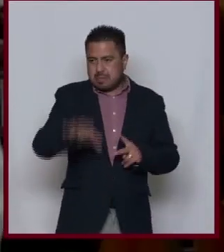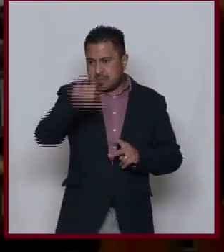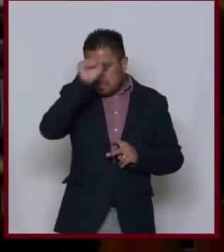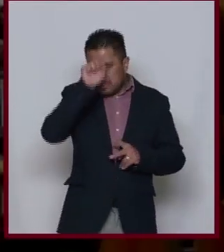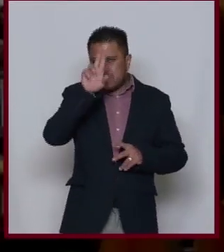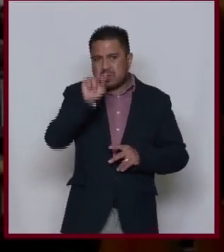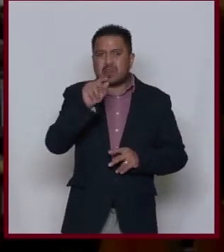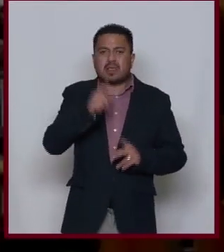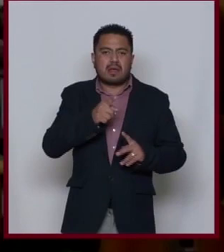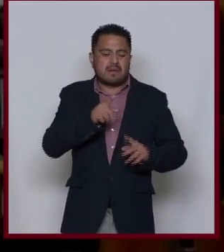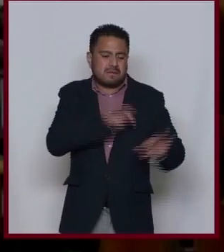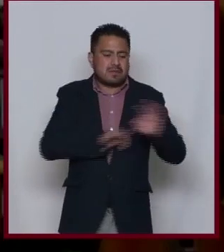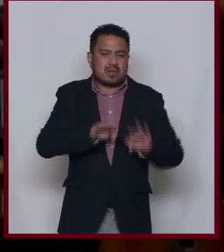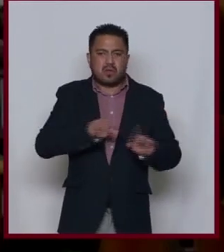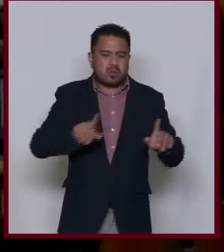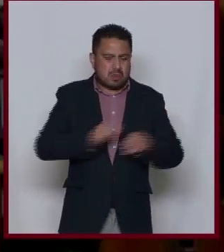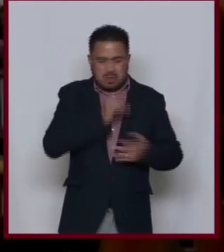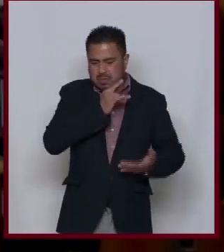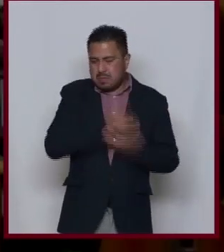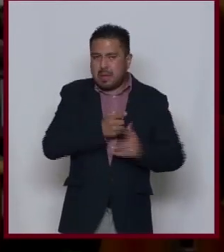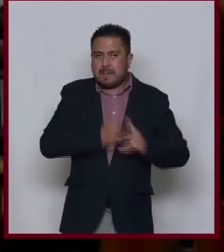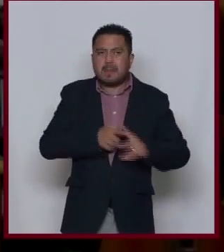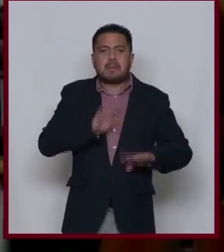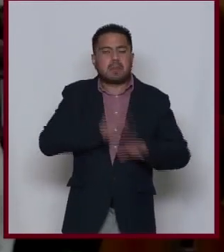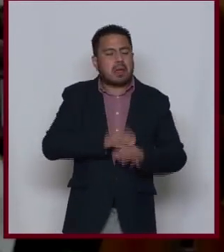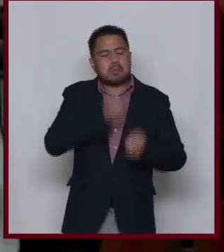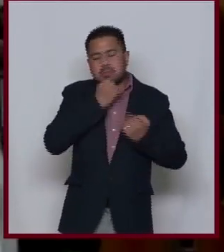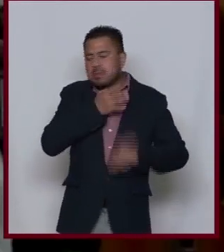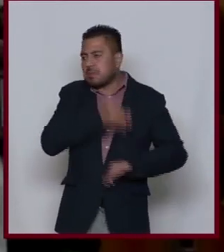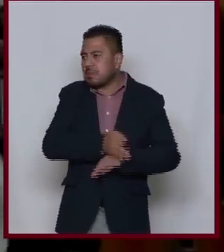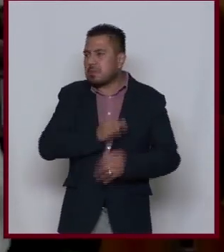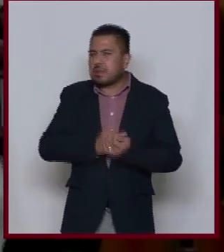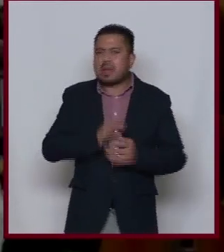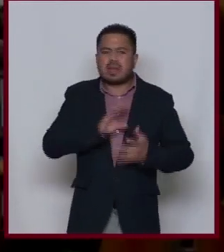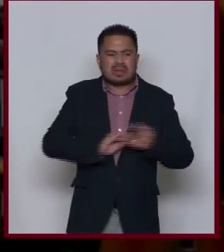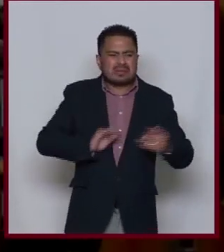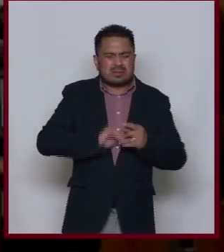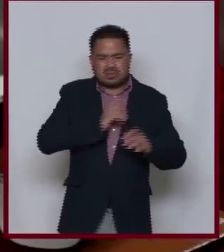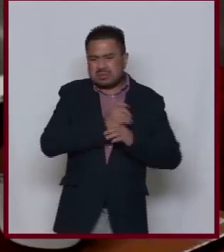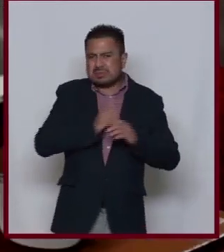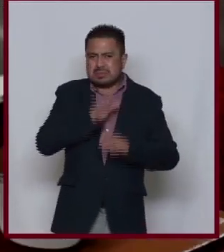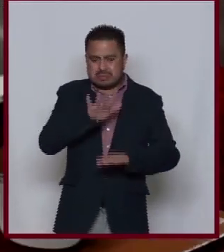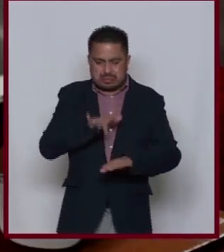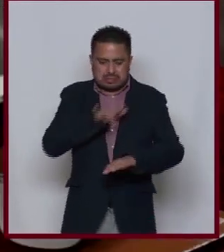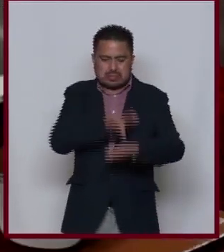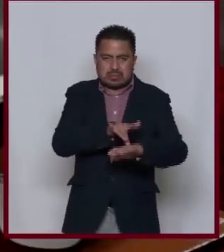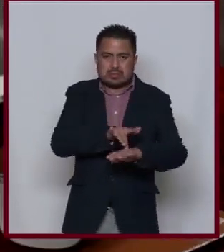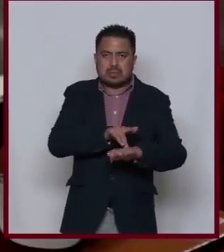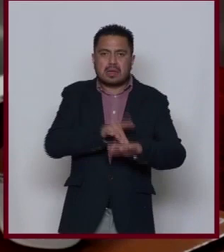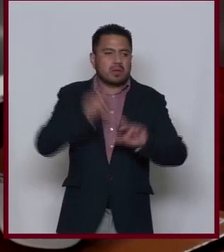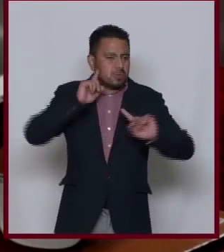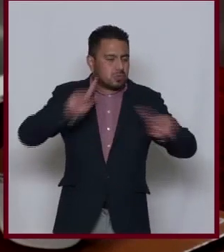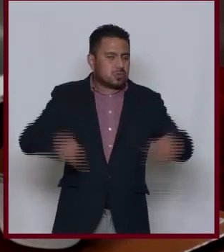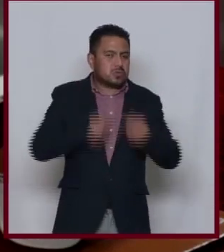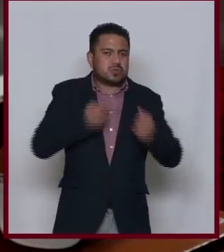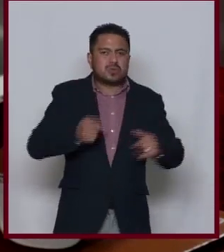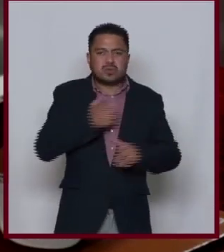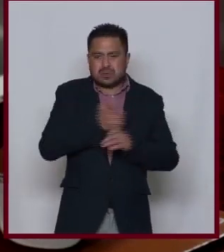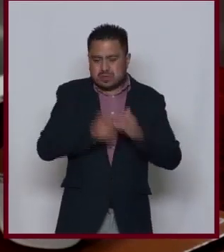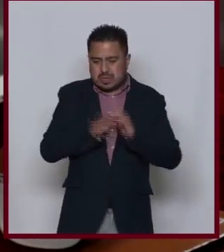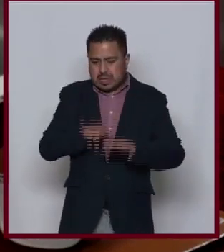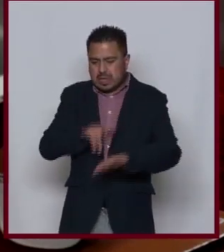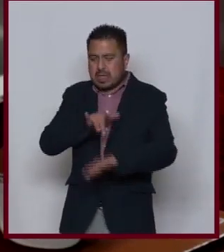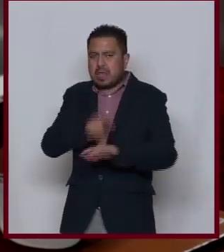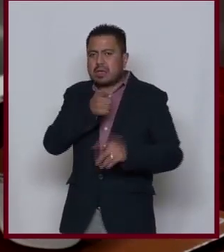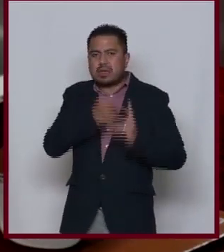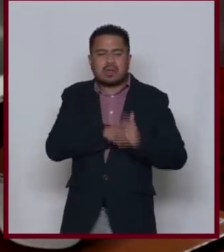Y en realidad la física son puras matemáticas, pero muy divertidas porque te explican cosas tangibles. La música es una parte tangible. Cuando